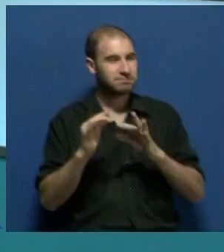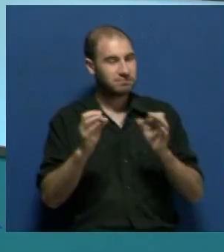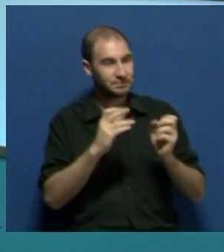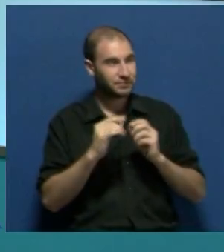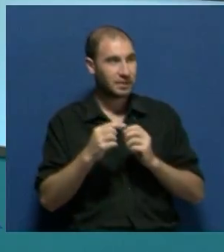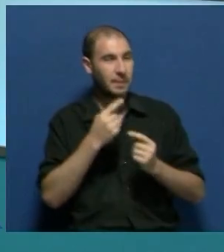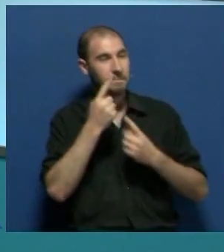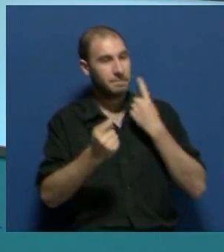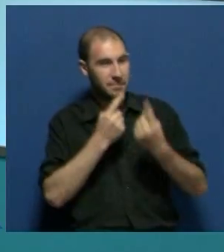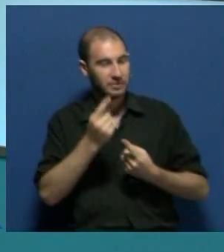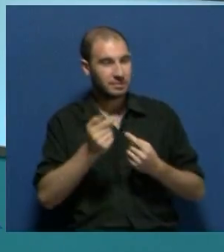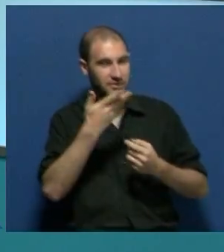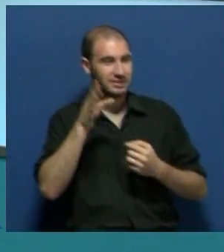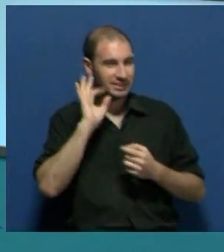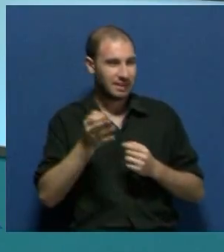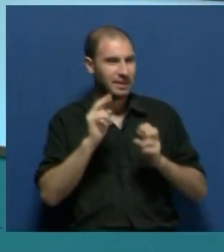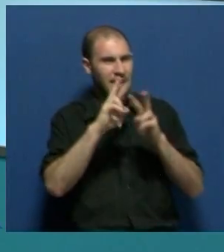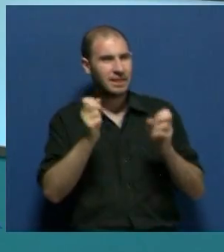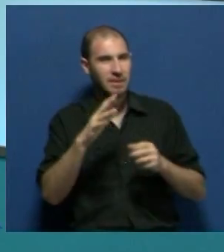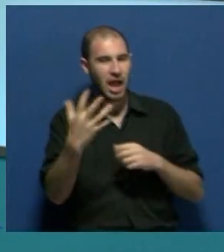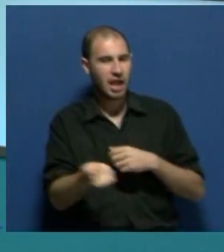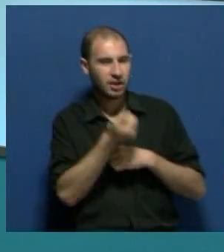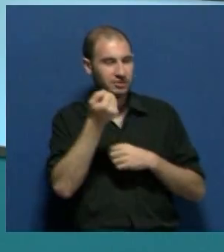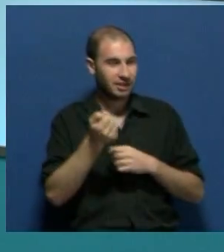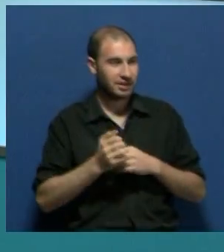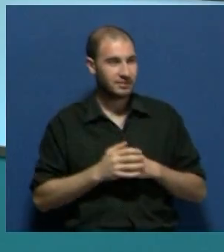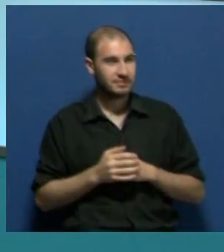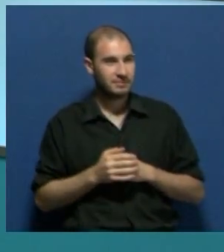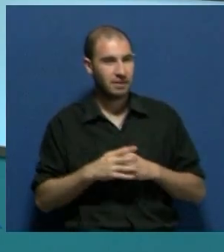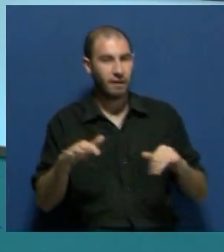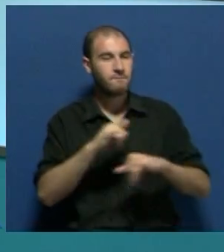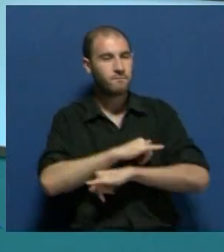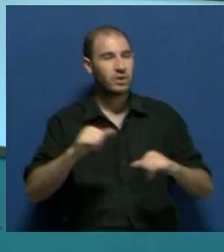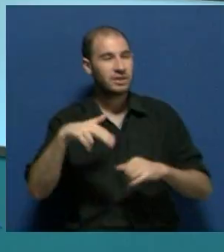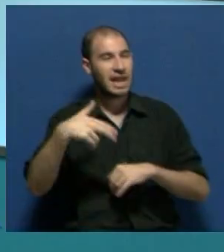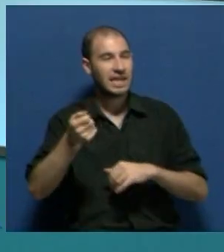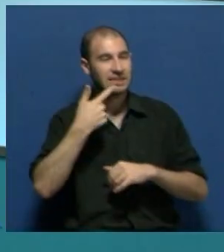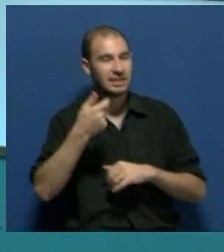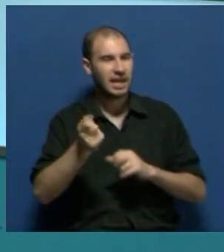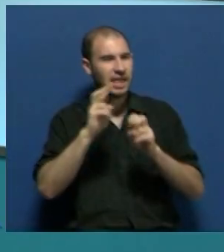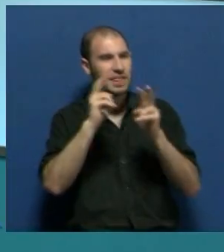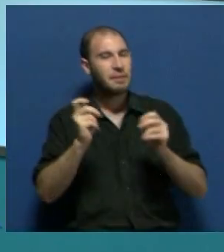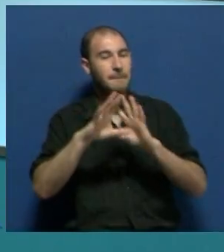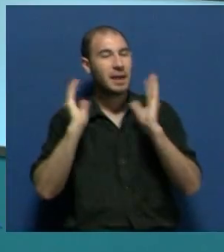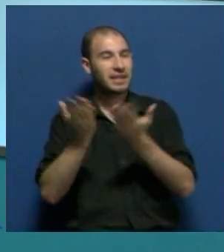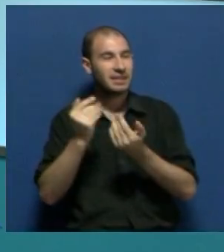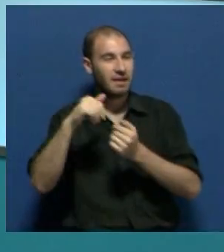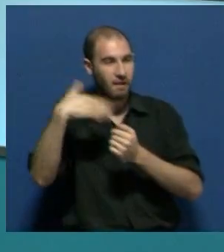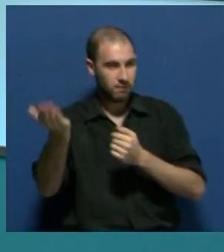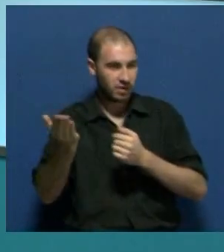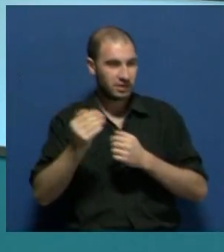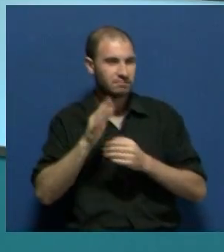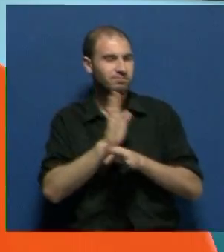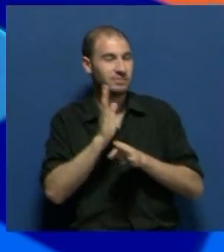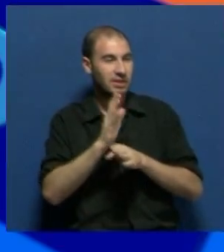de preguntas a especialistas sobre este descubrimiento que difundió la NASA sobre 7 exoplanetas, que quiere